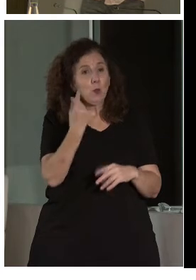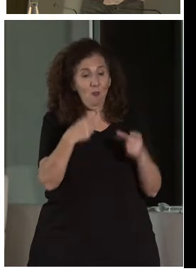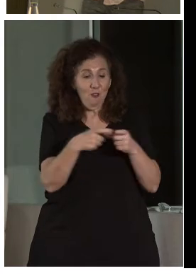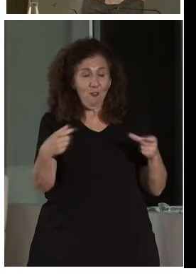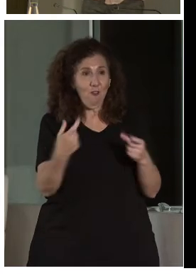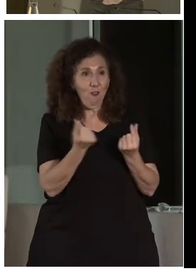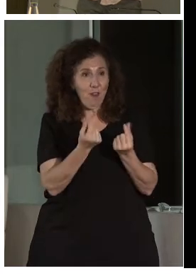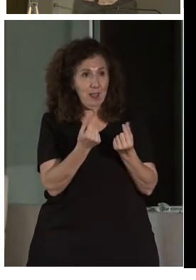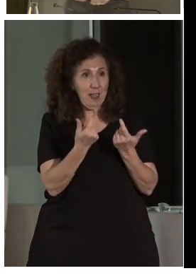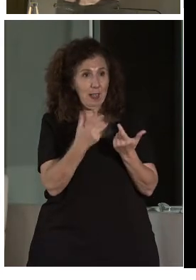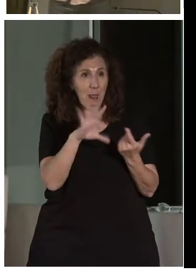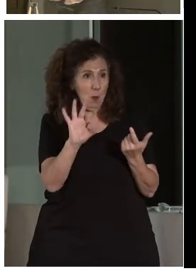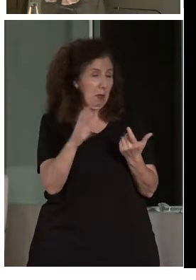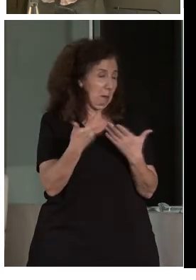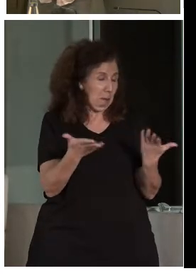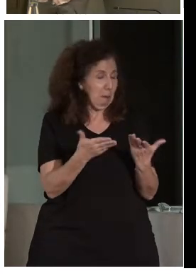mismo, pues